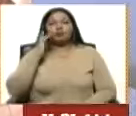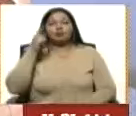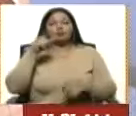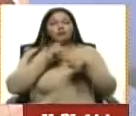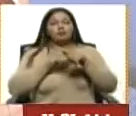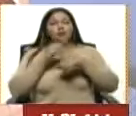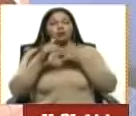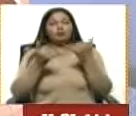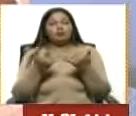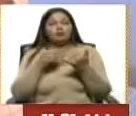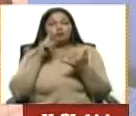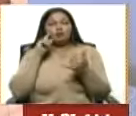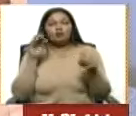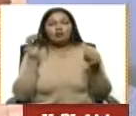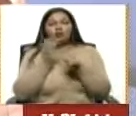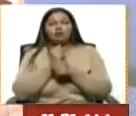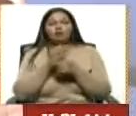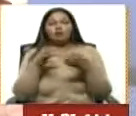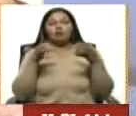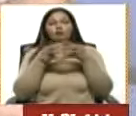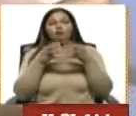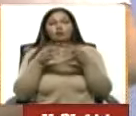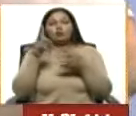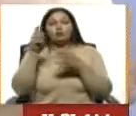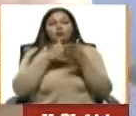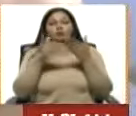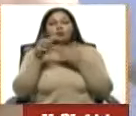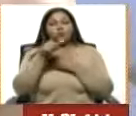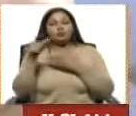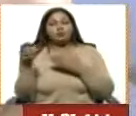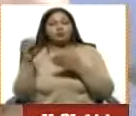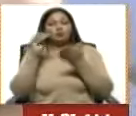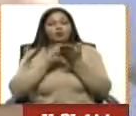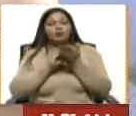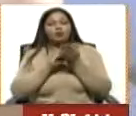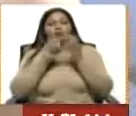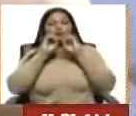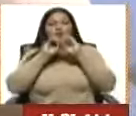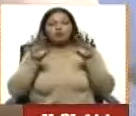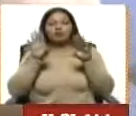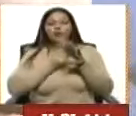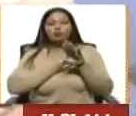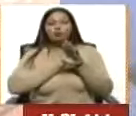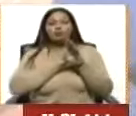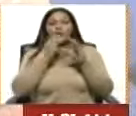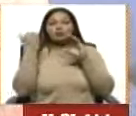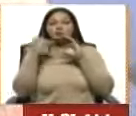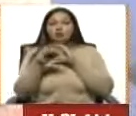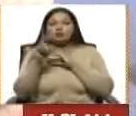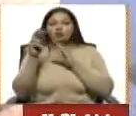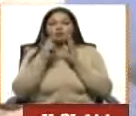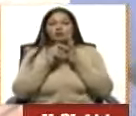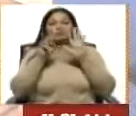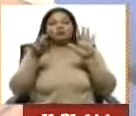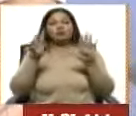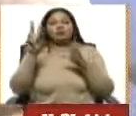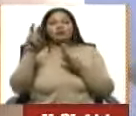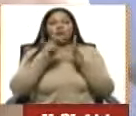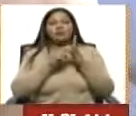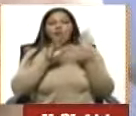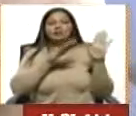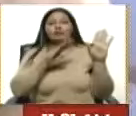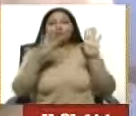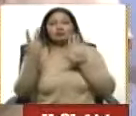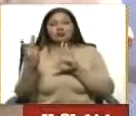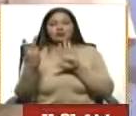si usted agarraba una tropa de 1 millón de personas y la ponía a difundir un mismo mensaje, 2016, 2017, eso funcionaba